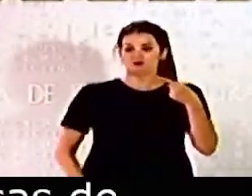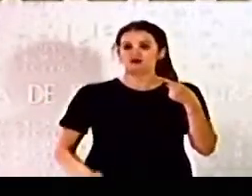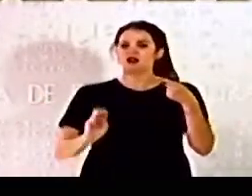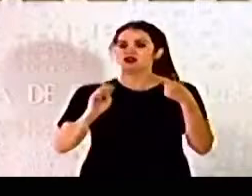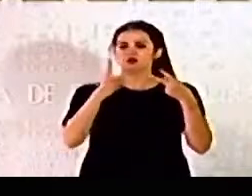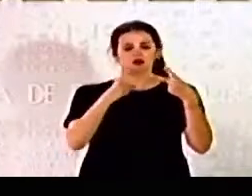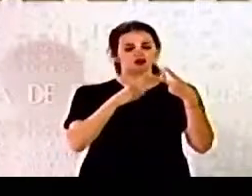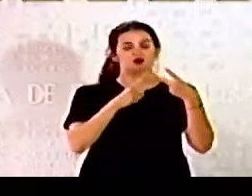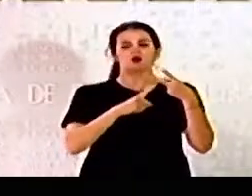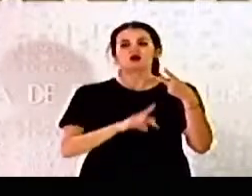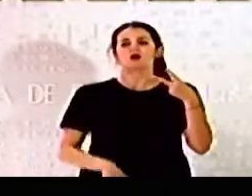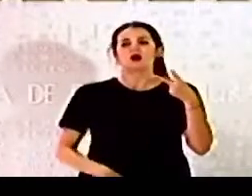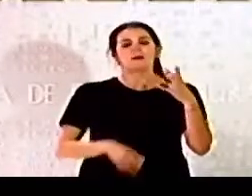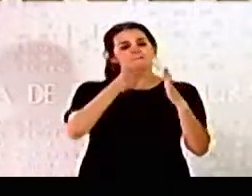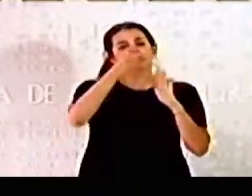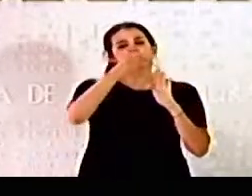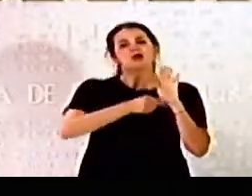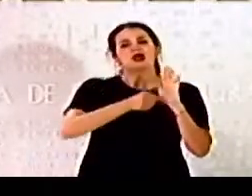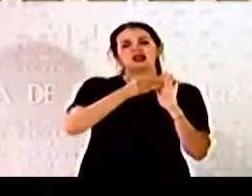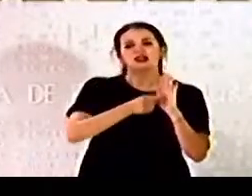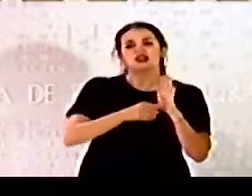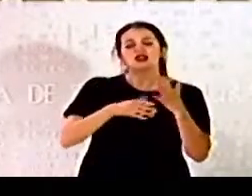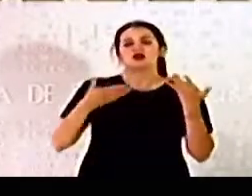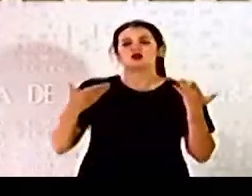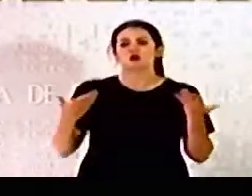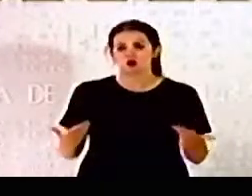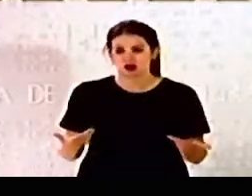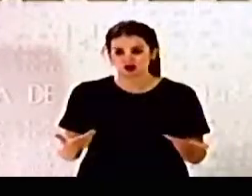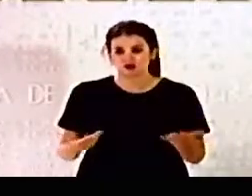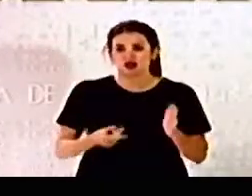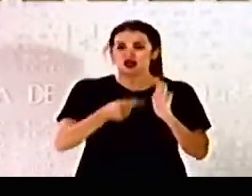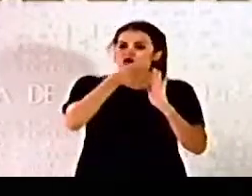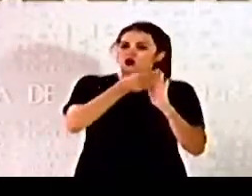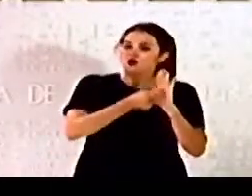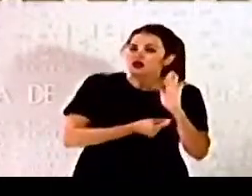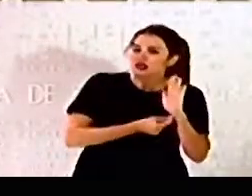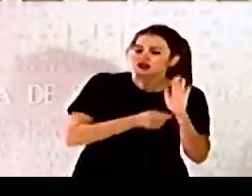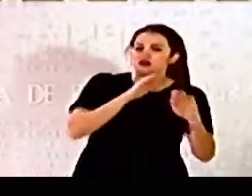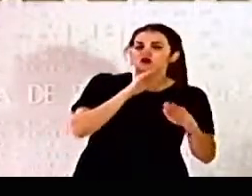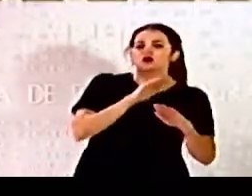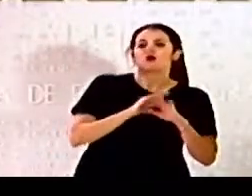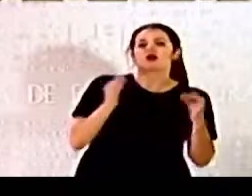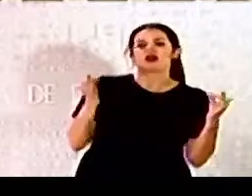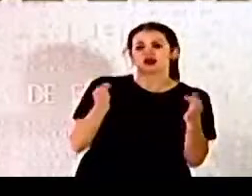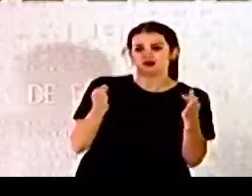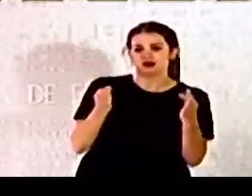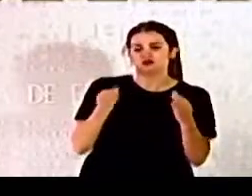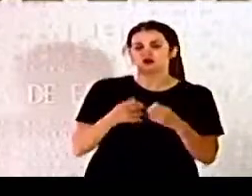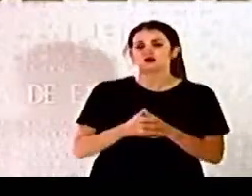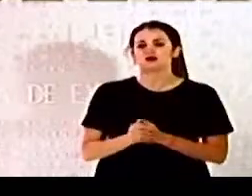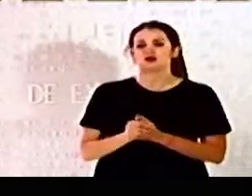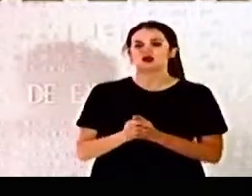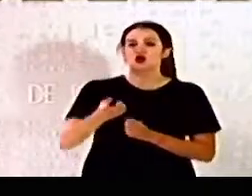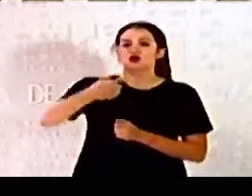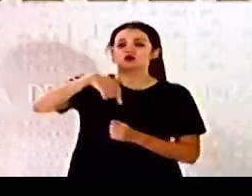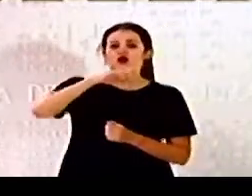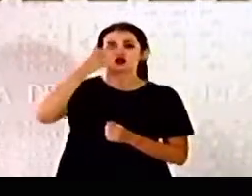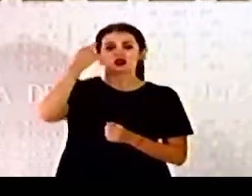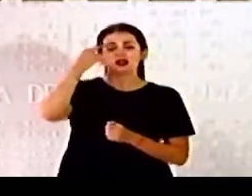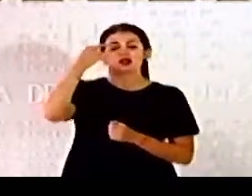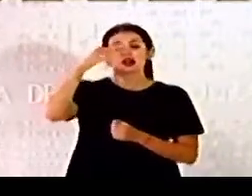medidas tienen que ver con que se cumplan una serie de requisitos en los próximos días. Saben ustedes que hay